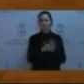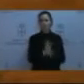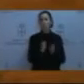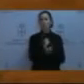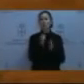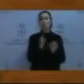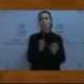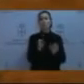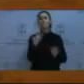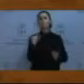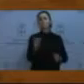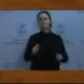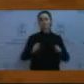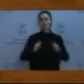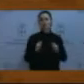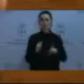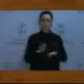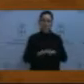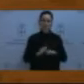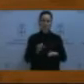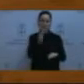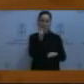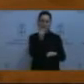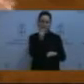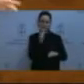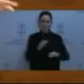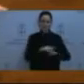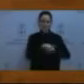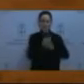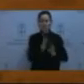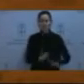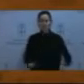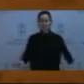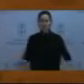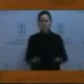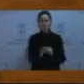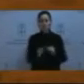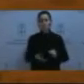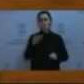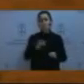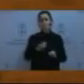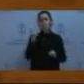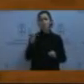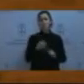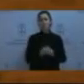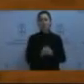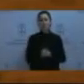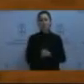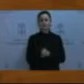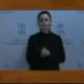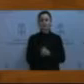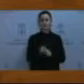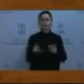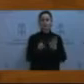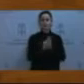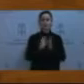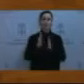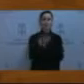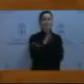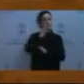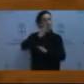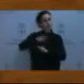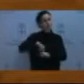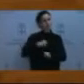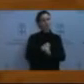garantía. En definitiva, y lo que es más importante, mediante esta ley se les reconoce el trabajo